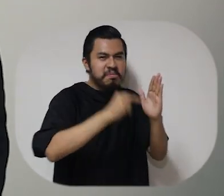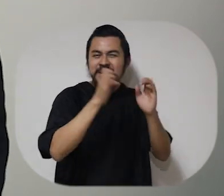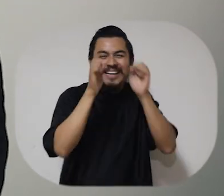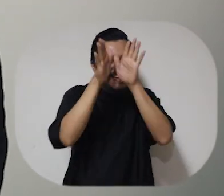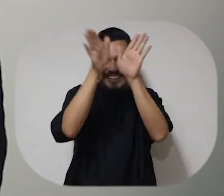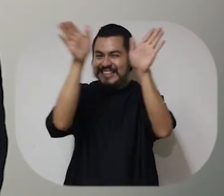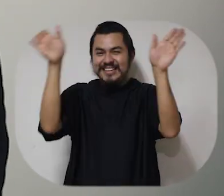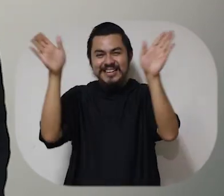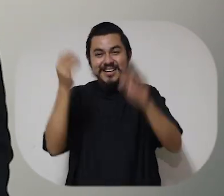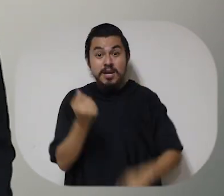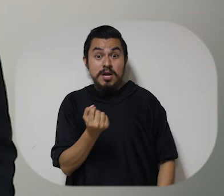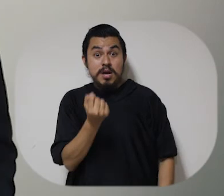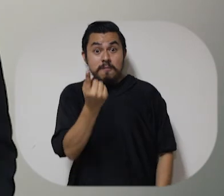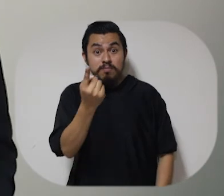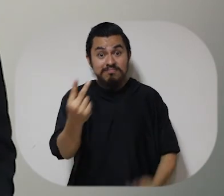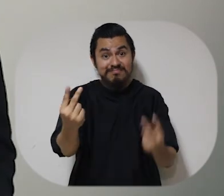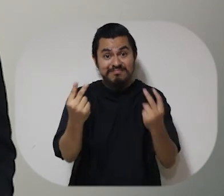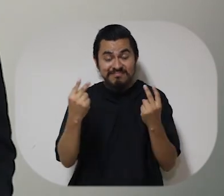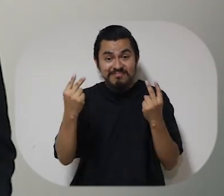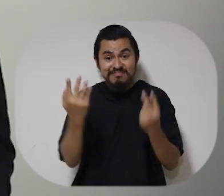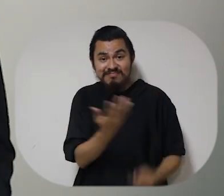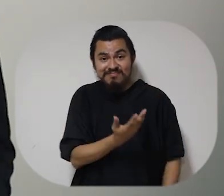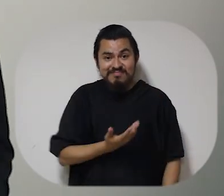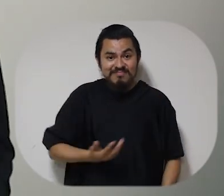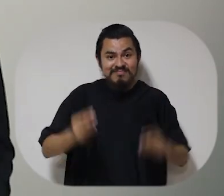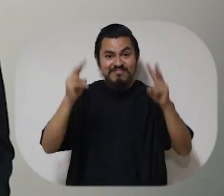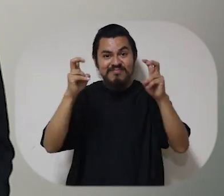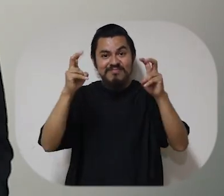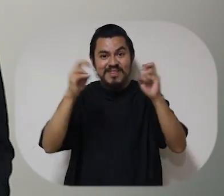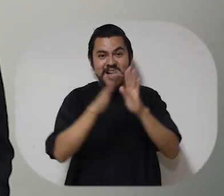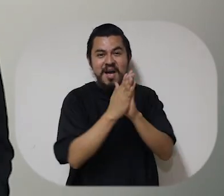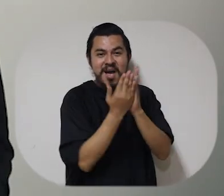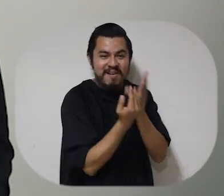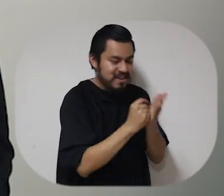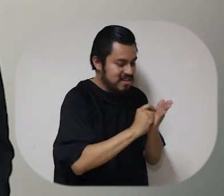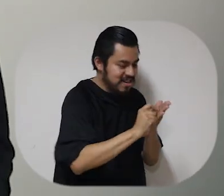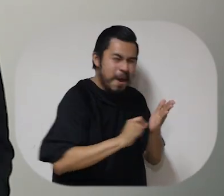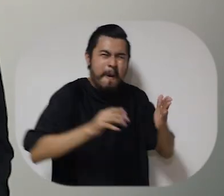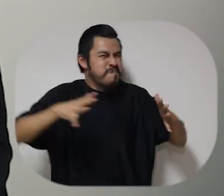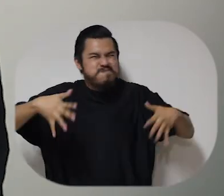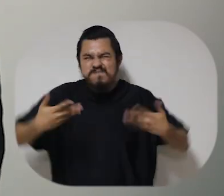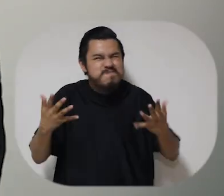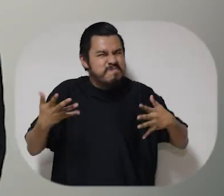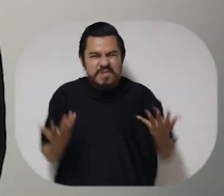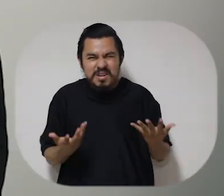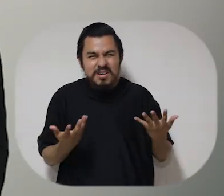características generales de la Biblia. En el siguiente video hablaremos entonces de por qué fue